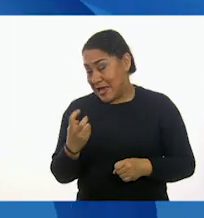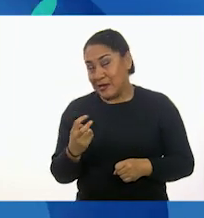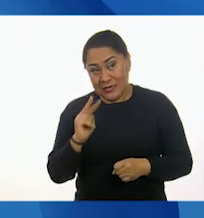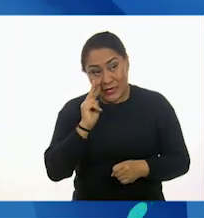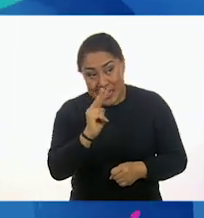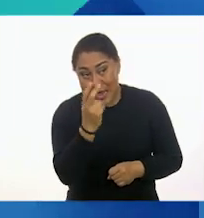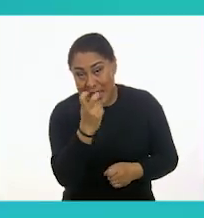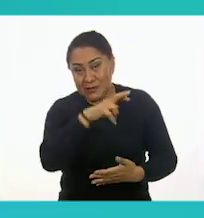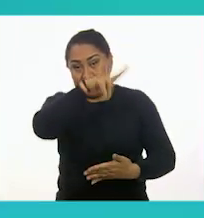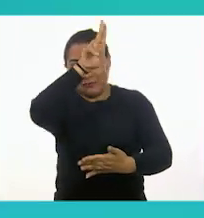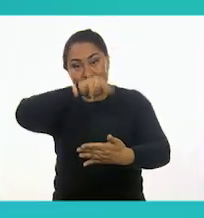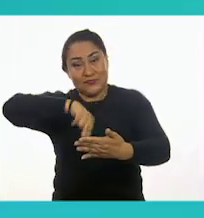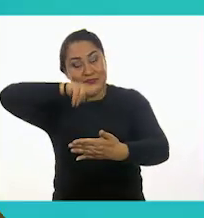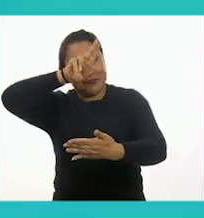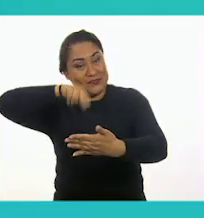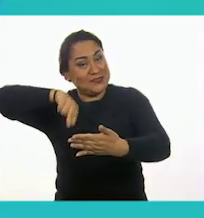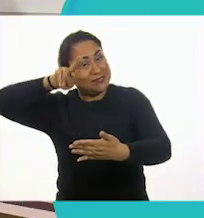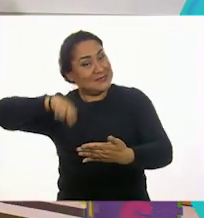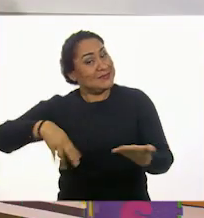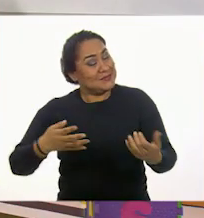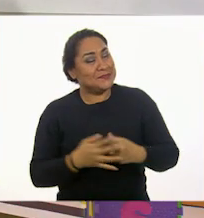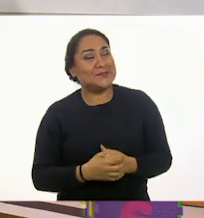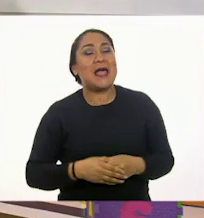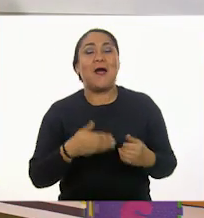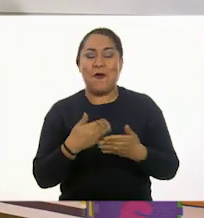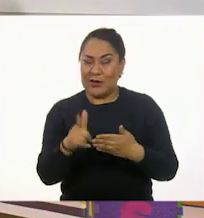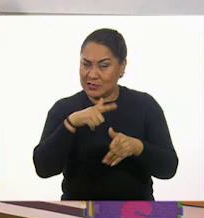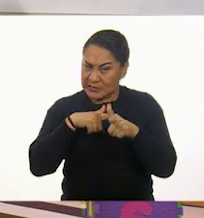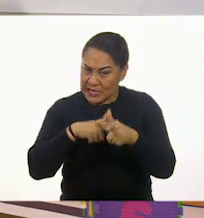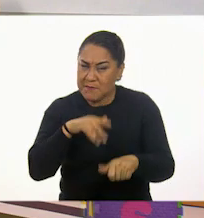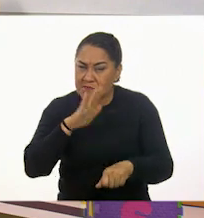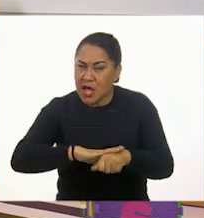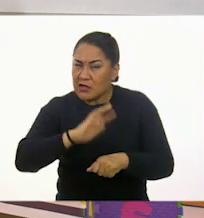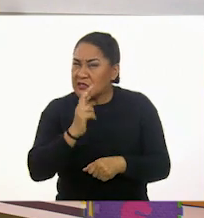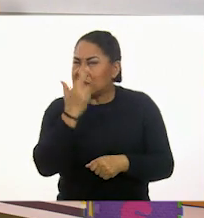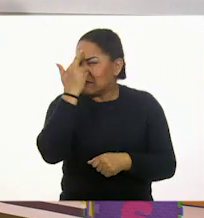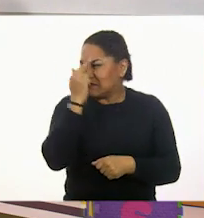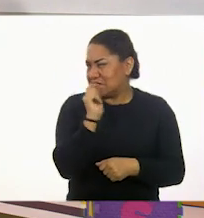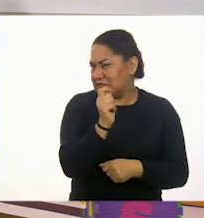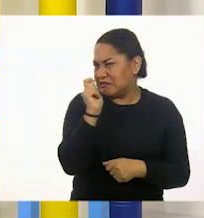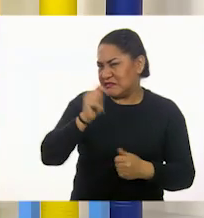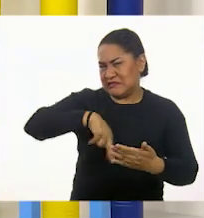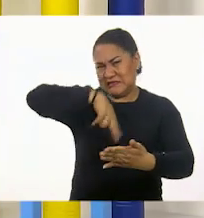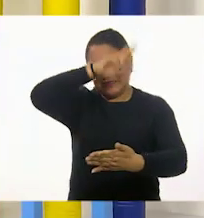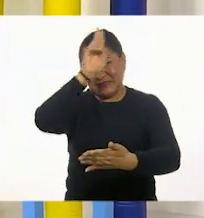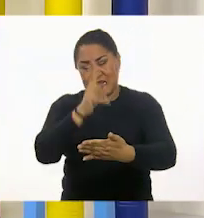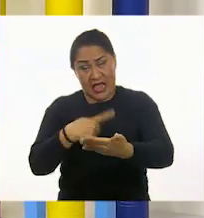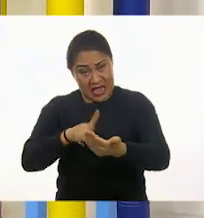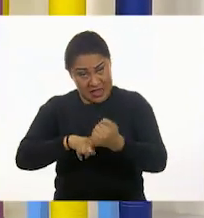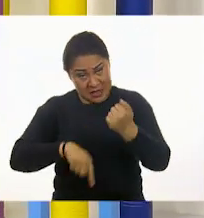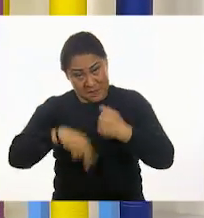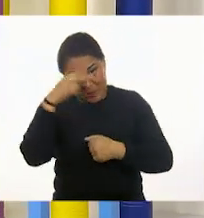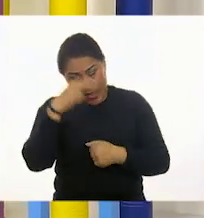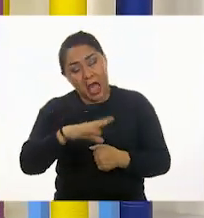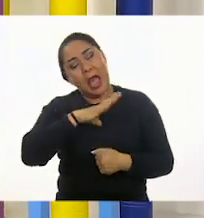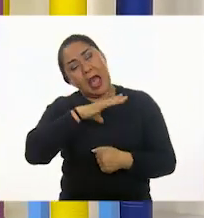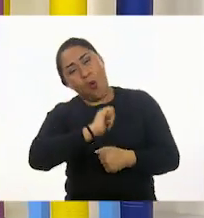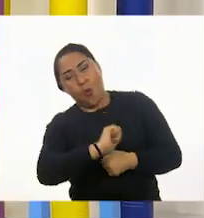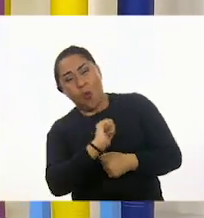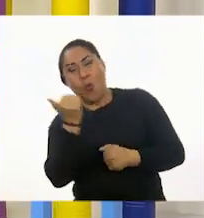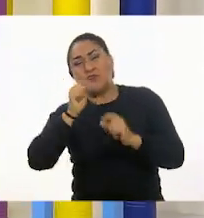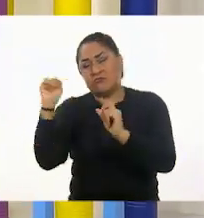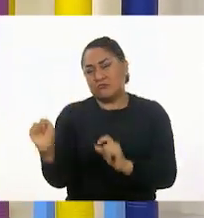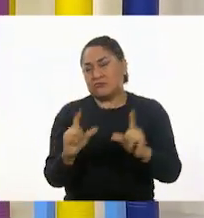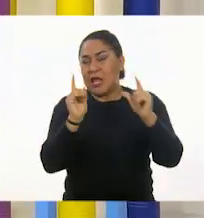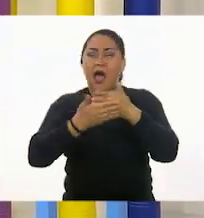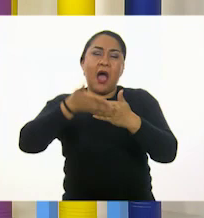en esta pintura. Y bueno, para seguir recordando esto del muralismo en México, vamos a ver otro mural que lo vimos